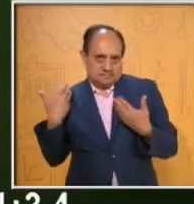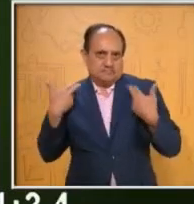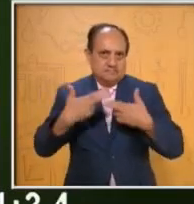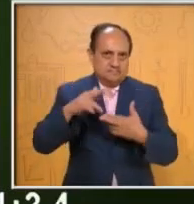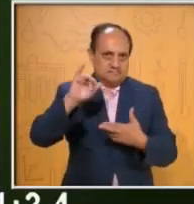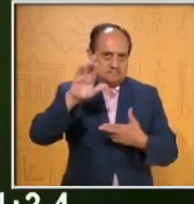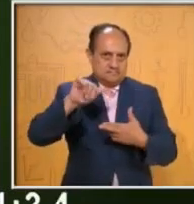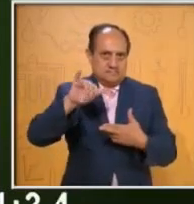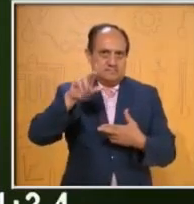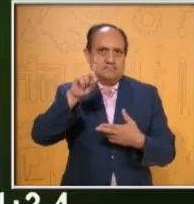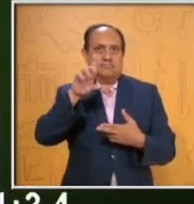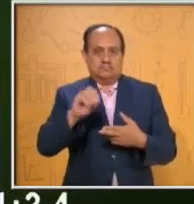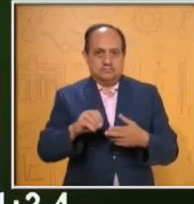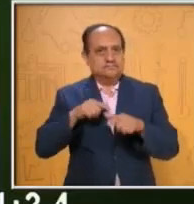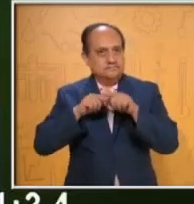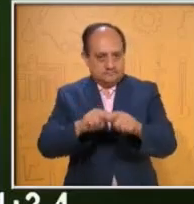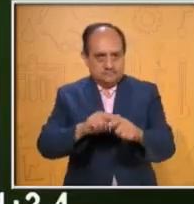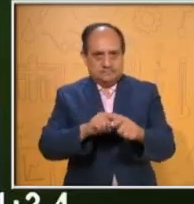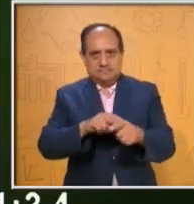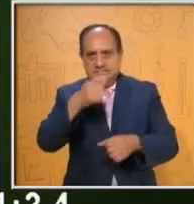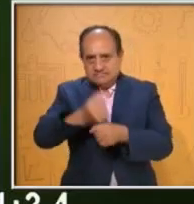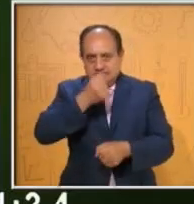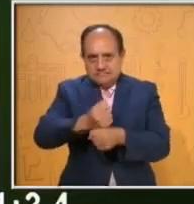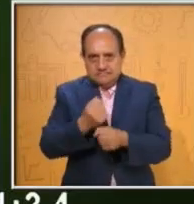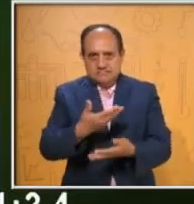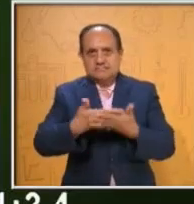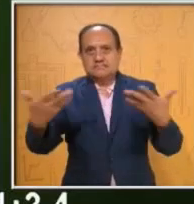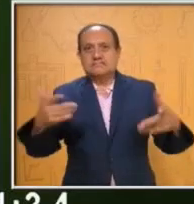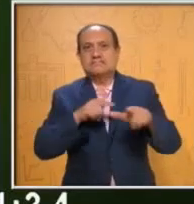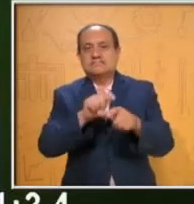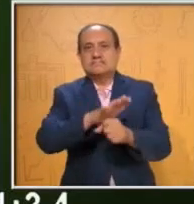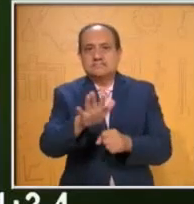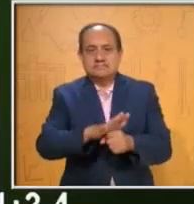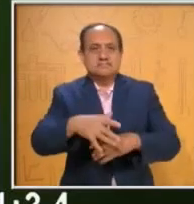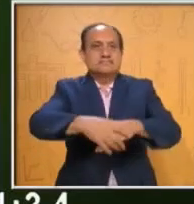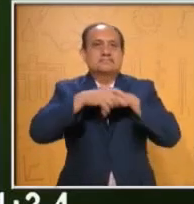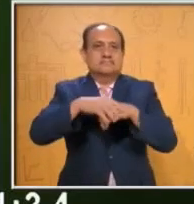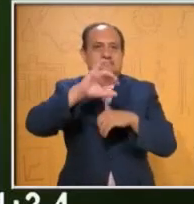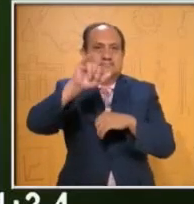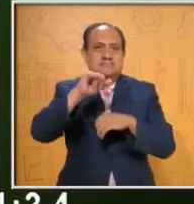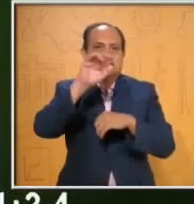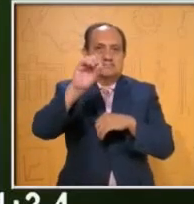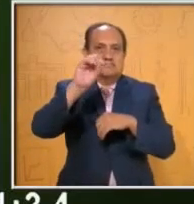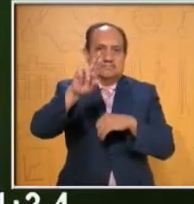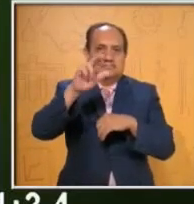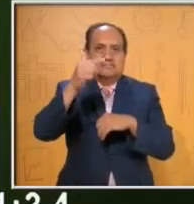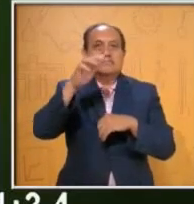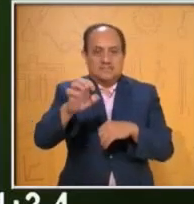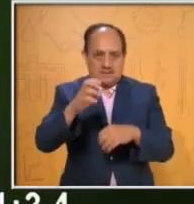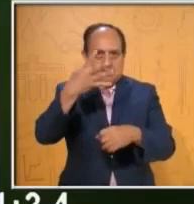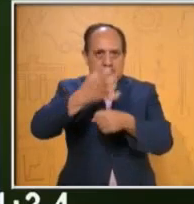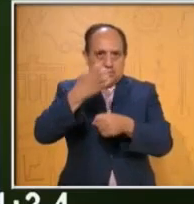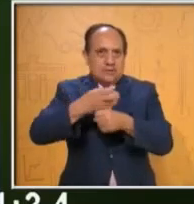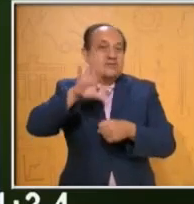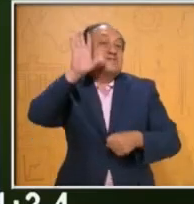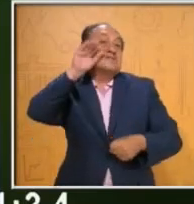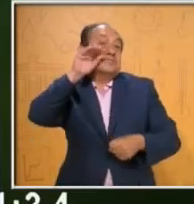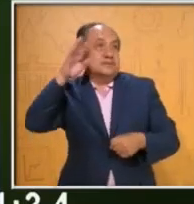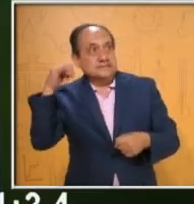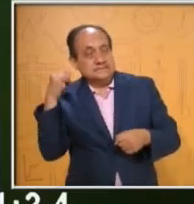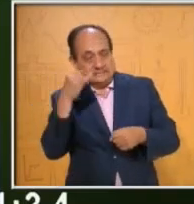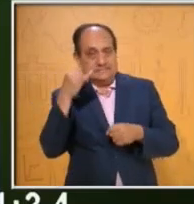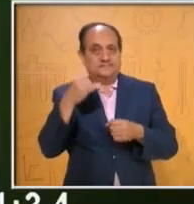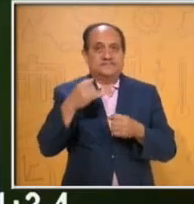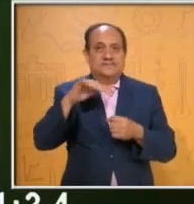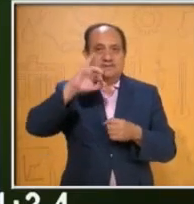Ricardo, seguimos trabajando. Ahora, profe Ricardo, ¿qué sigue? También nos piden un saludo para Jorge Alberto de cuarto grado de Montemorelos. A